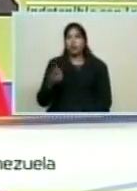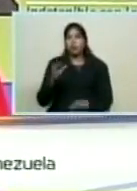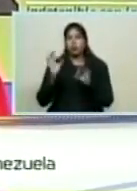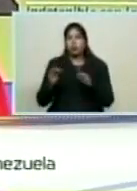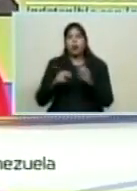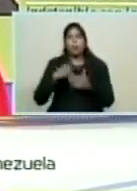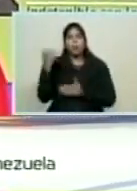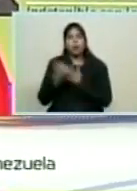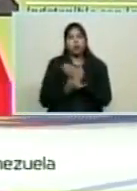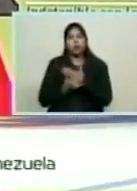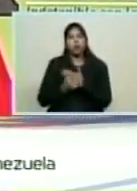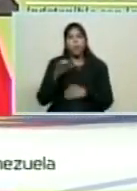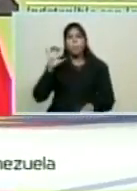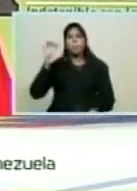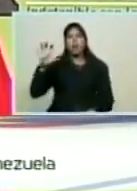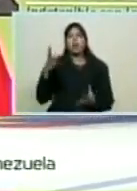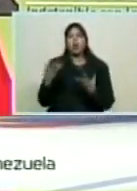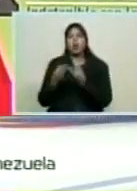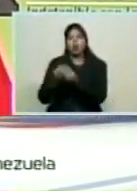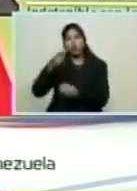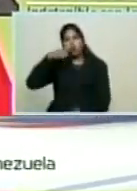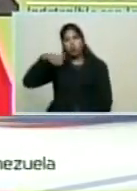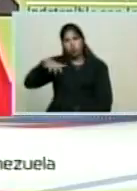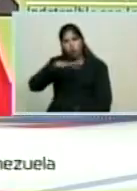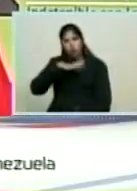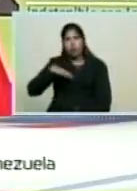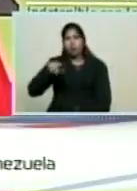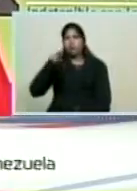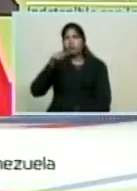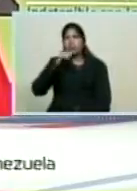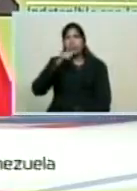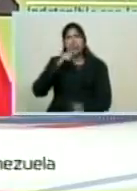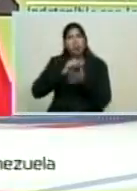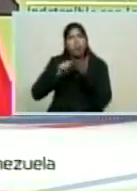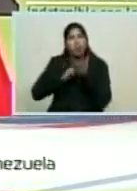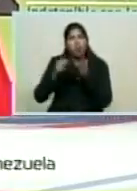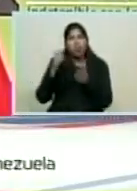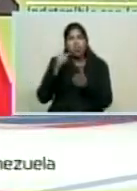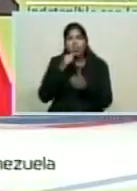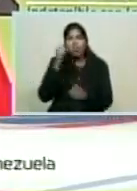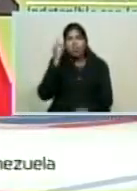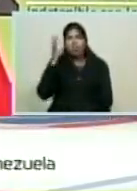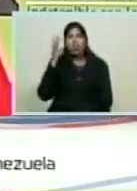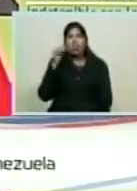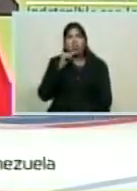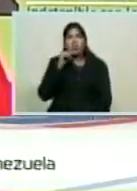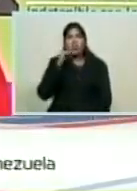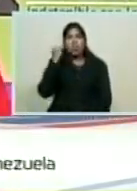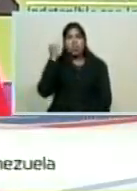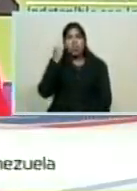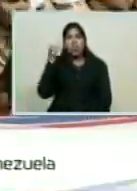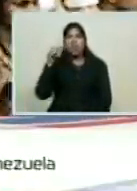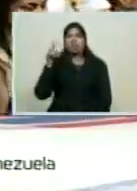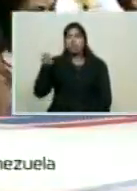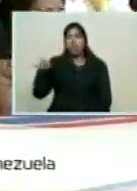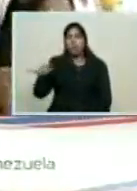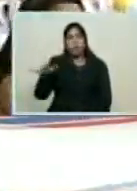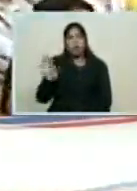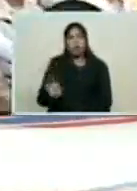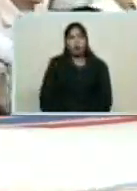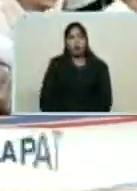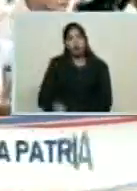plan de la patria con el pueblo. Este plan lo va a escribir el pueblo y lo va a cumplir el pueblo, presidente, en